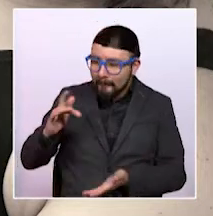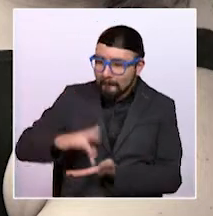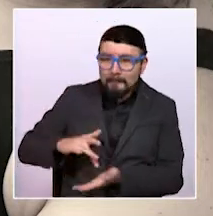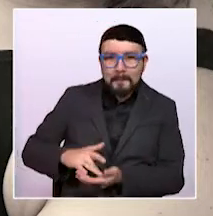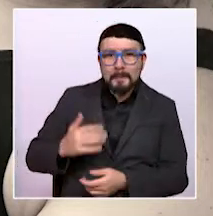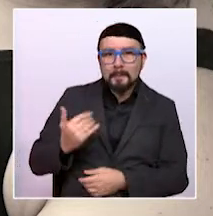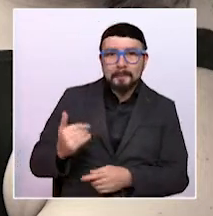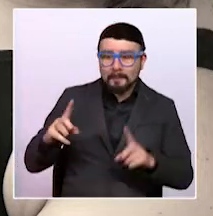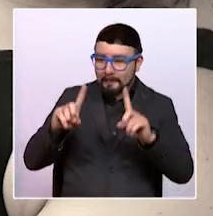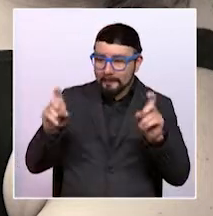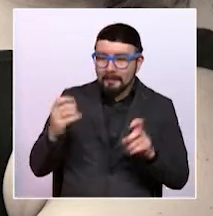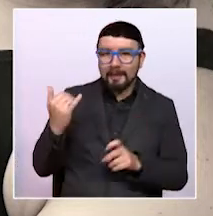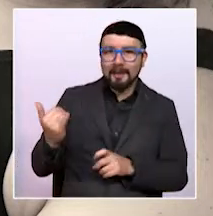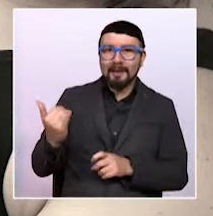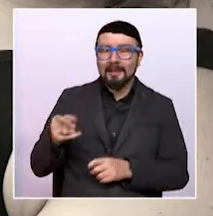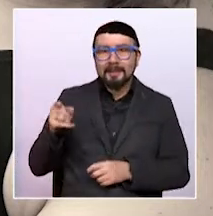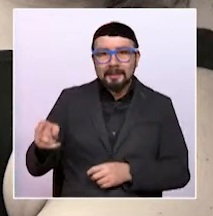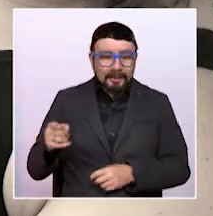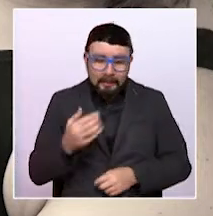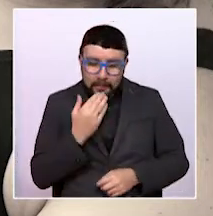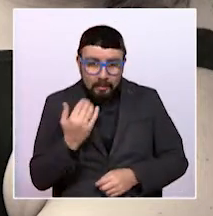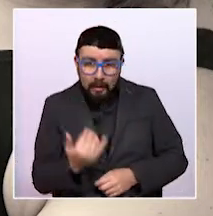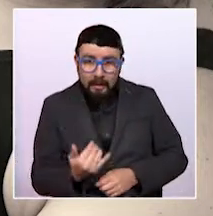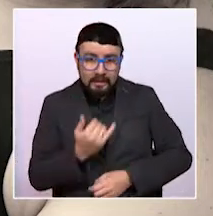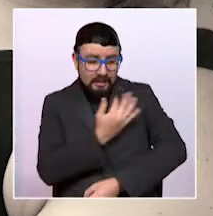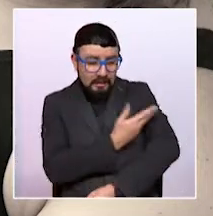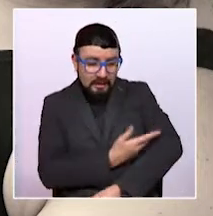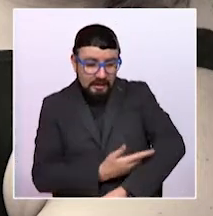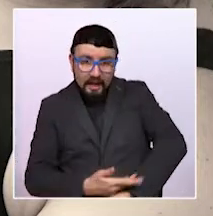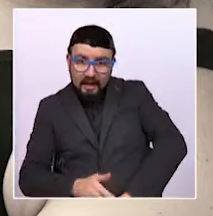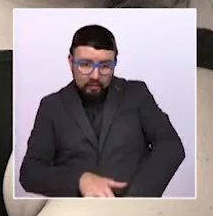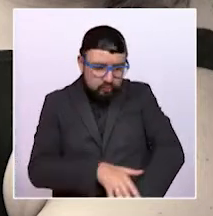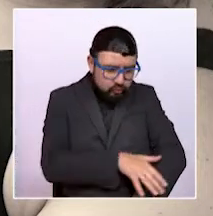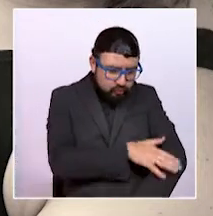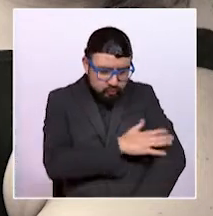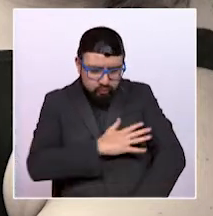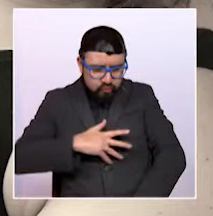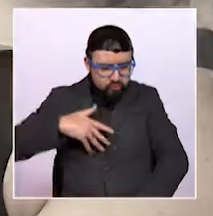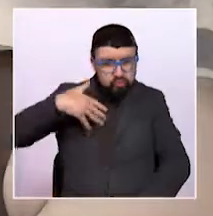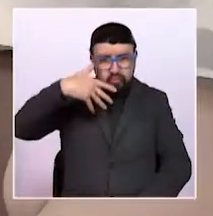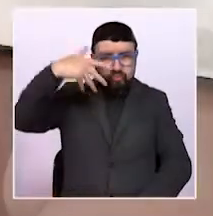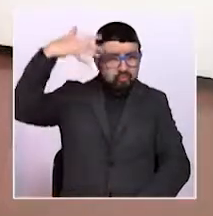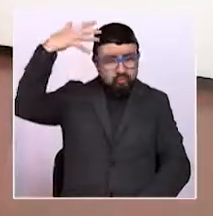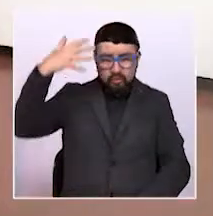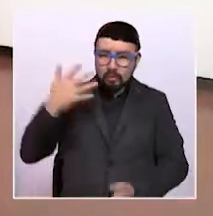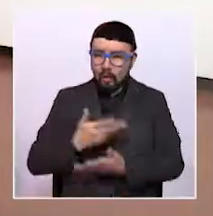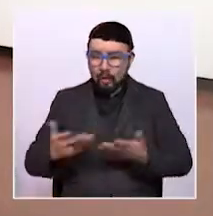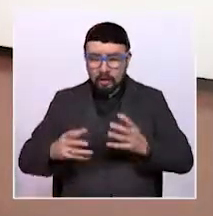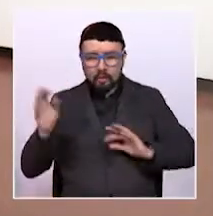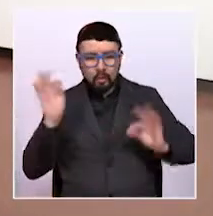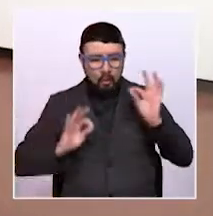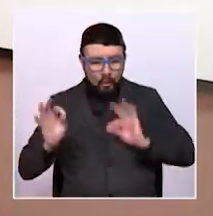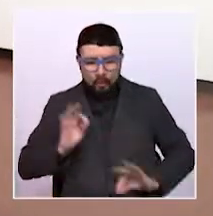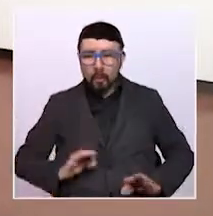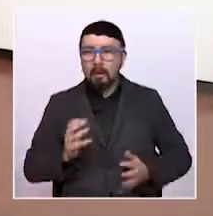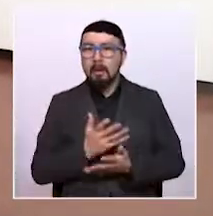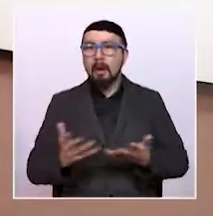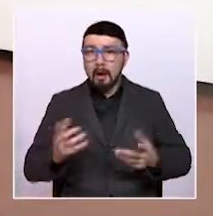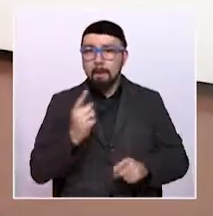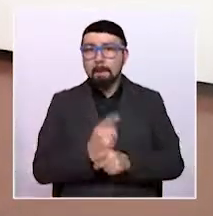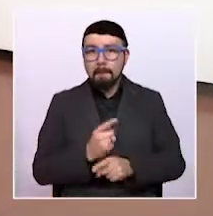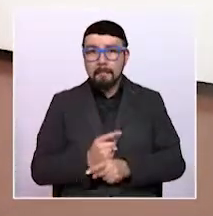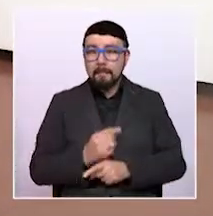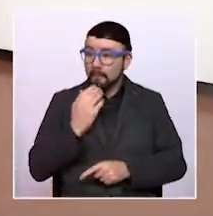así porque sus vasos llevan la sangre a otra parte hormonas que hacen que esto suceda a nivel por ejemplo en su